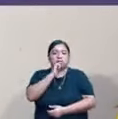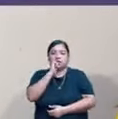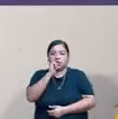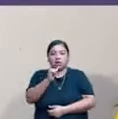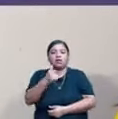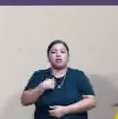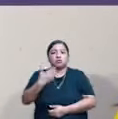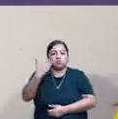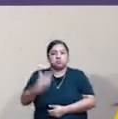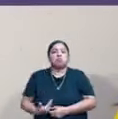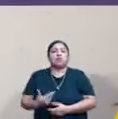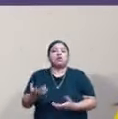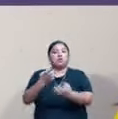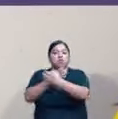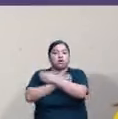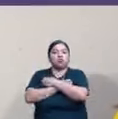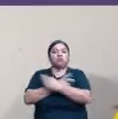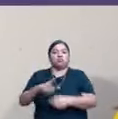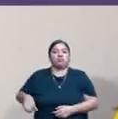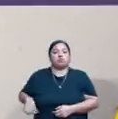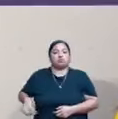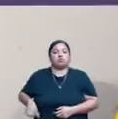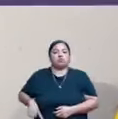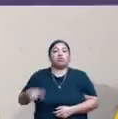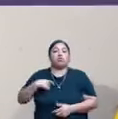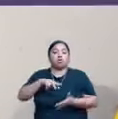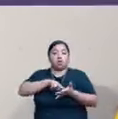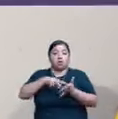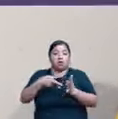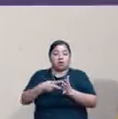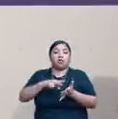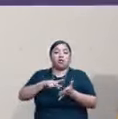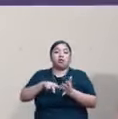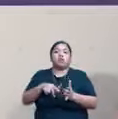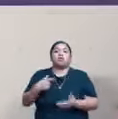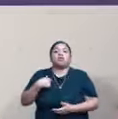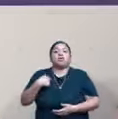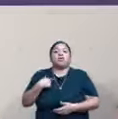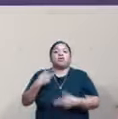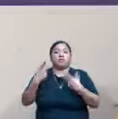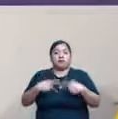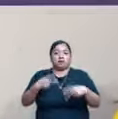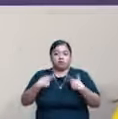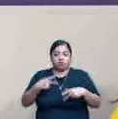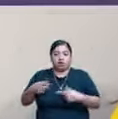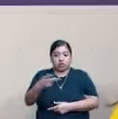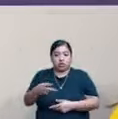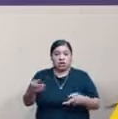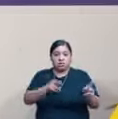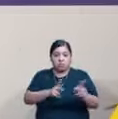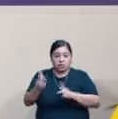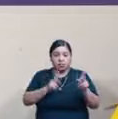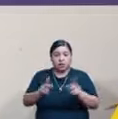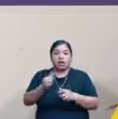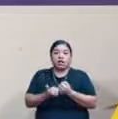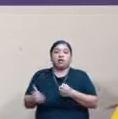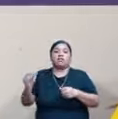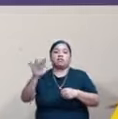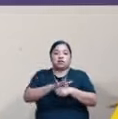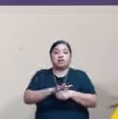producto de la educación pública. Como ingeniero civil, me inclino por la planeación, la eficiencia y la administración correcta